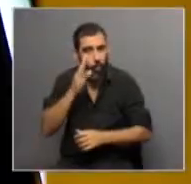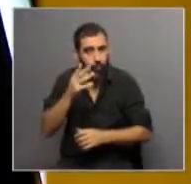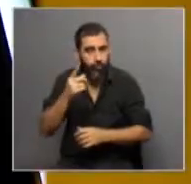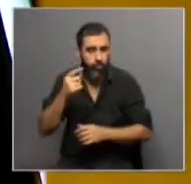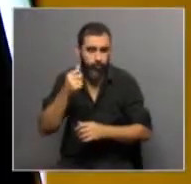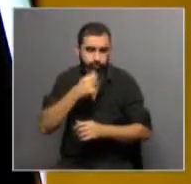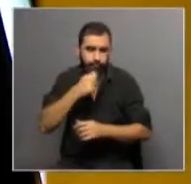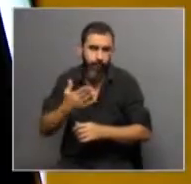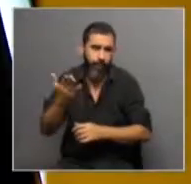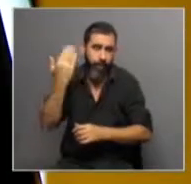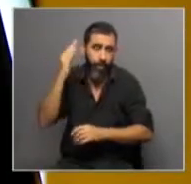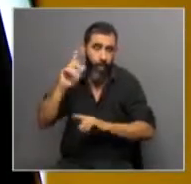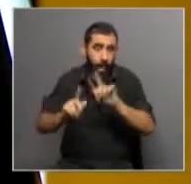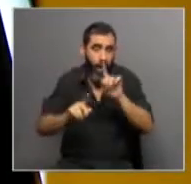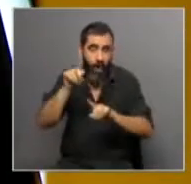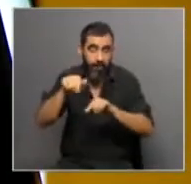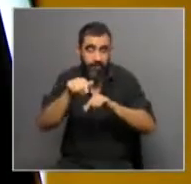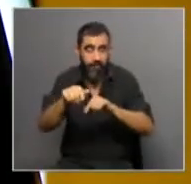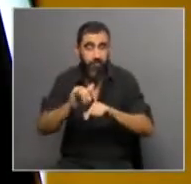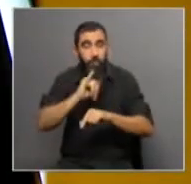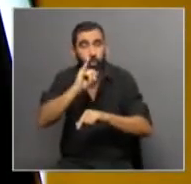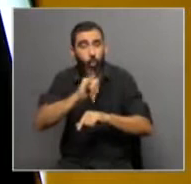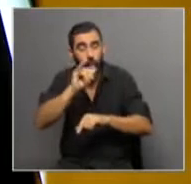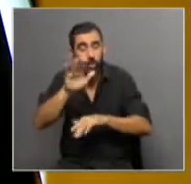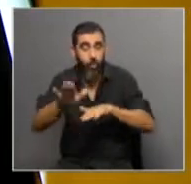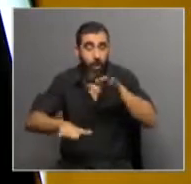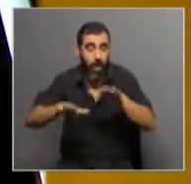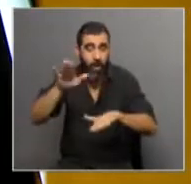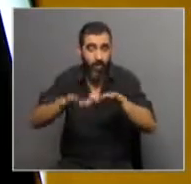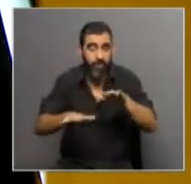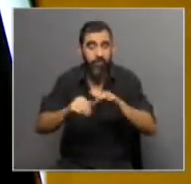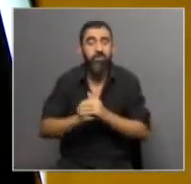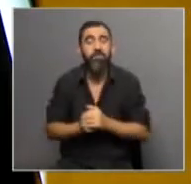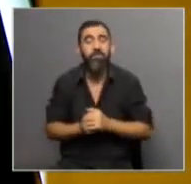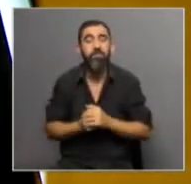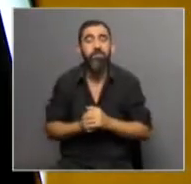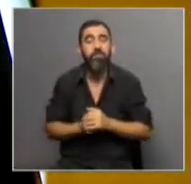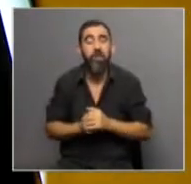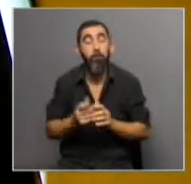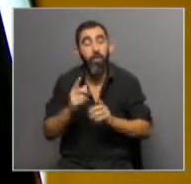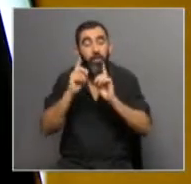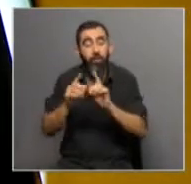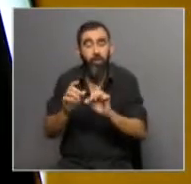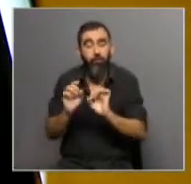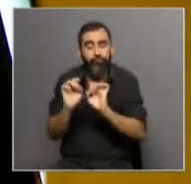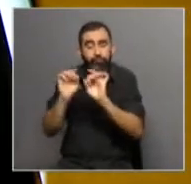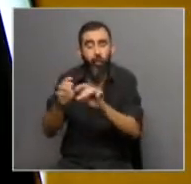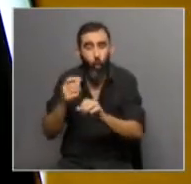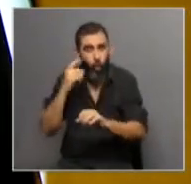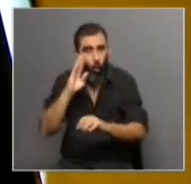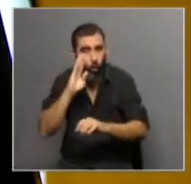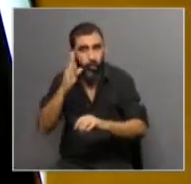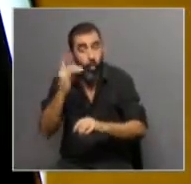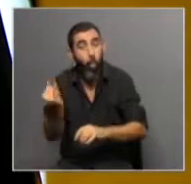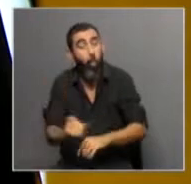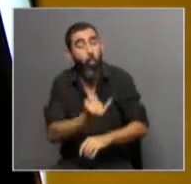ancestral, que muchas veces se encuentra esto, ¿no?, una narración, un relato, algo a veces con tono de fábula, pero que transmite un conocimiento y que llega un